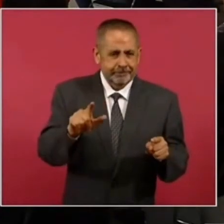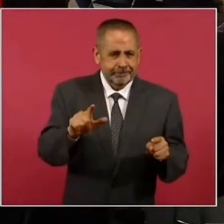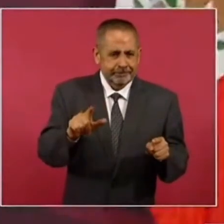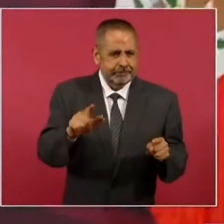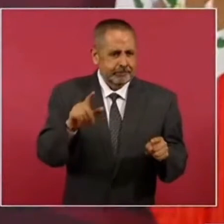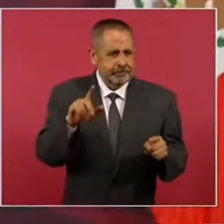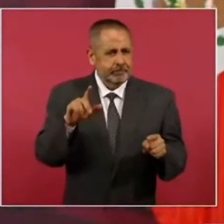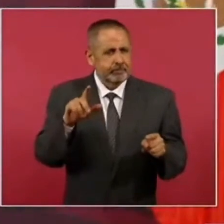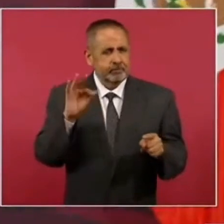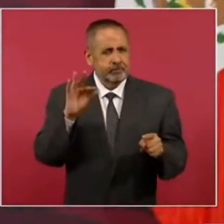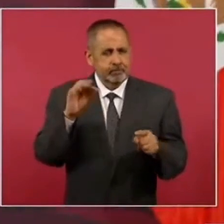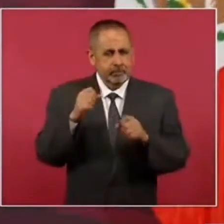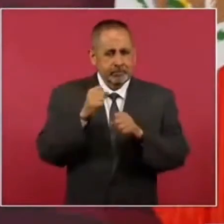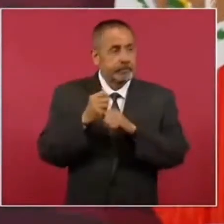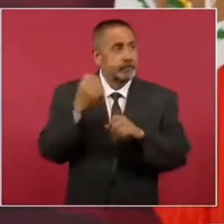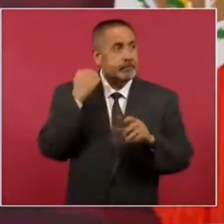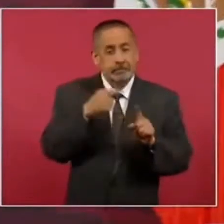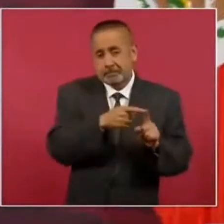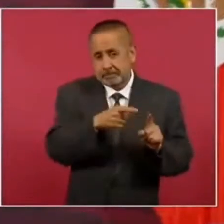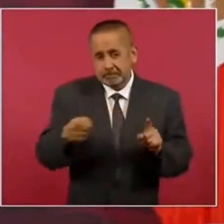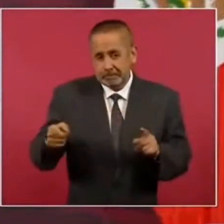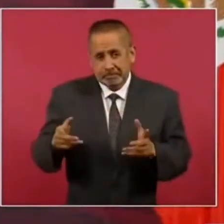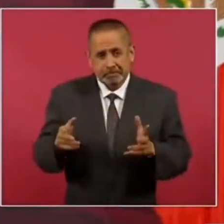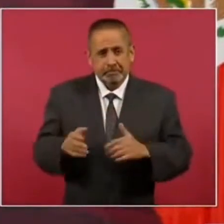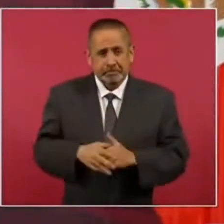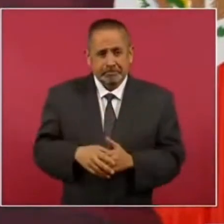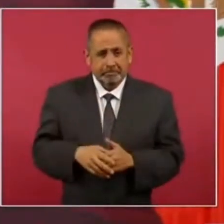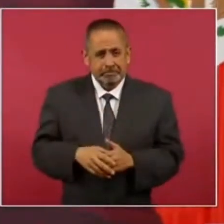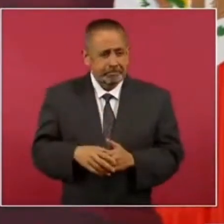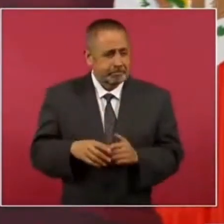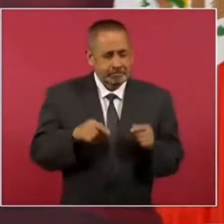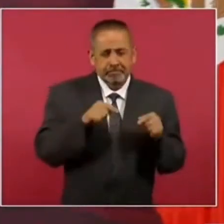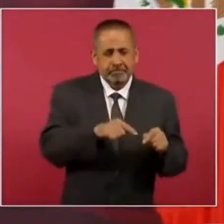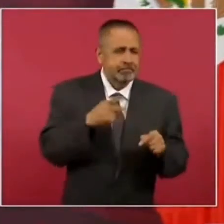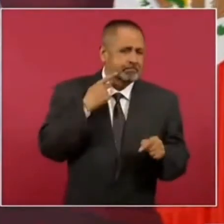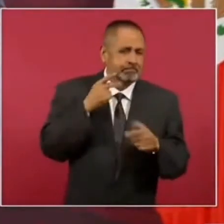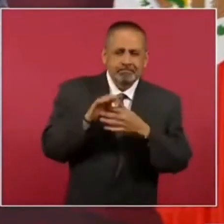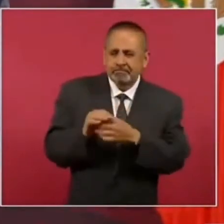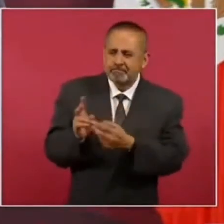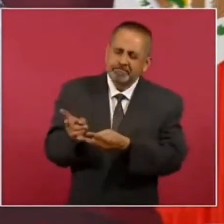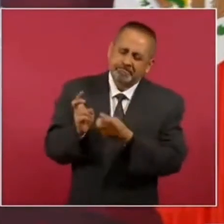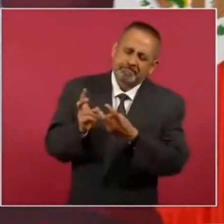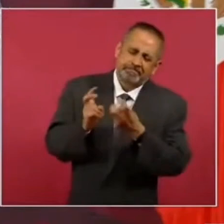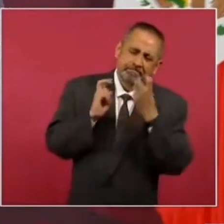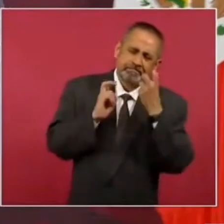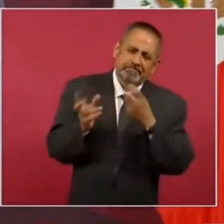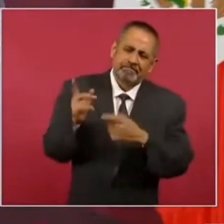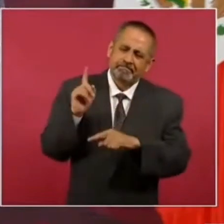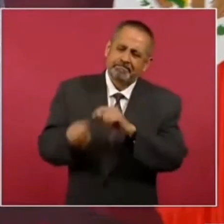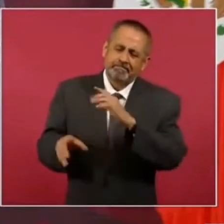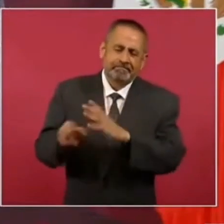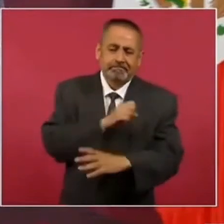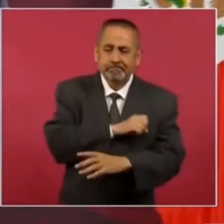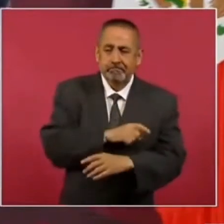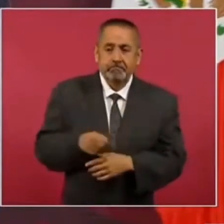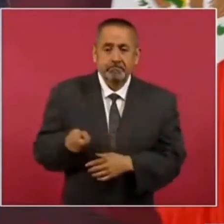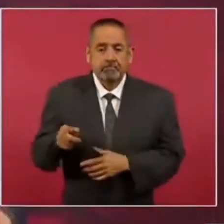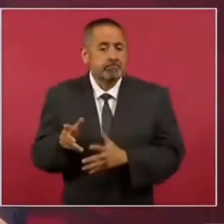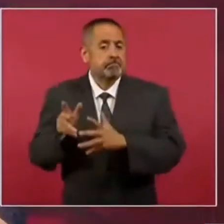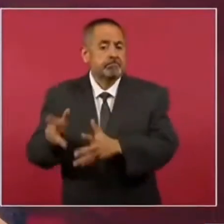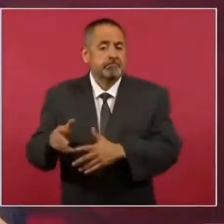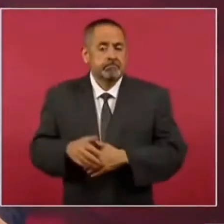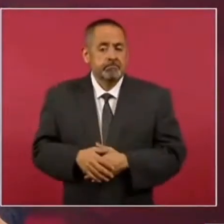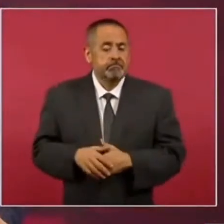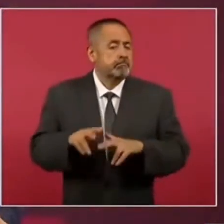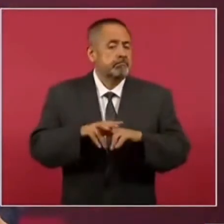neoliberal, por la aplicación de esta política de pillaje y de saqueo, no hicieron